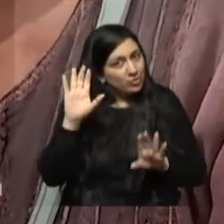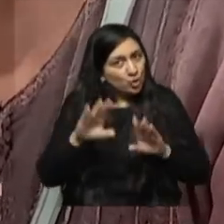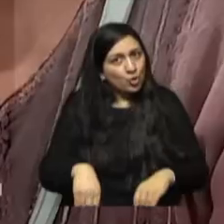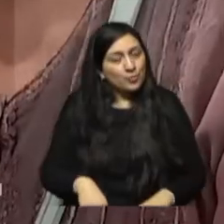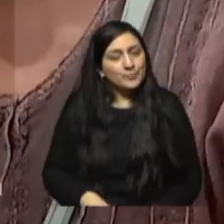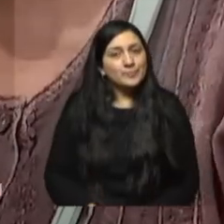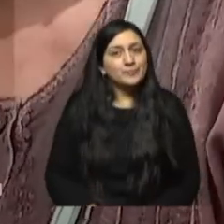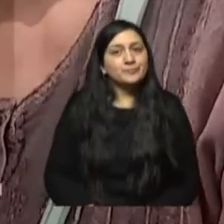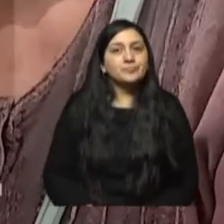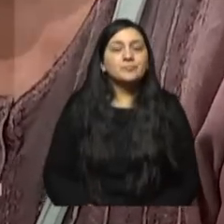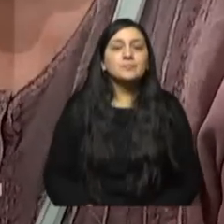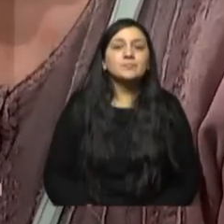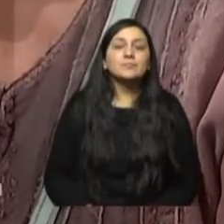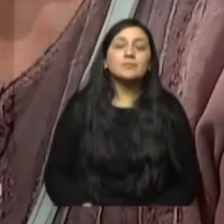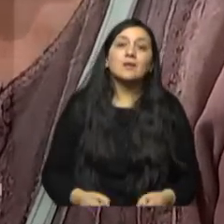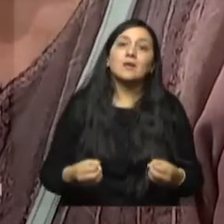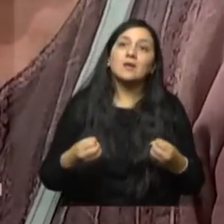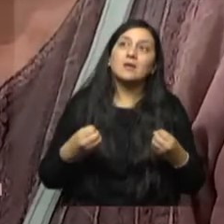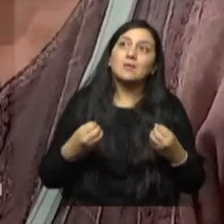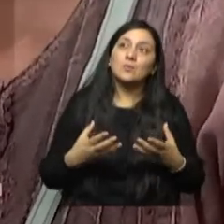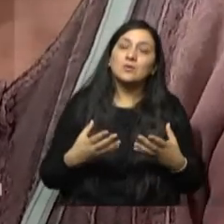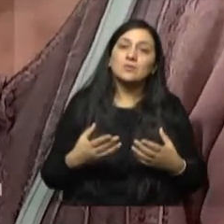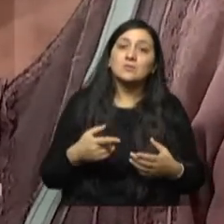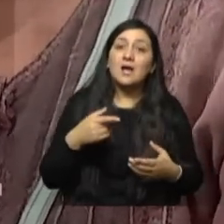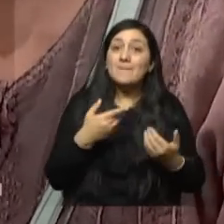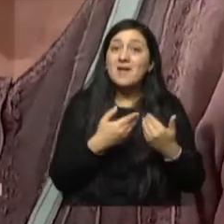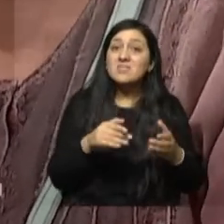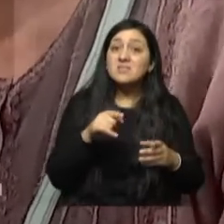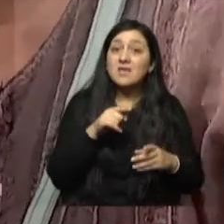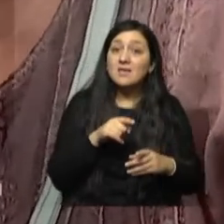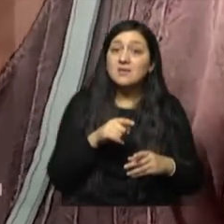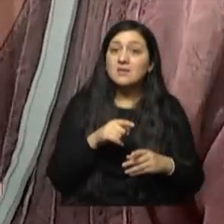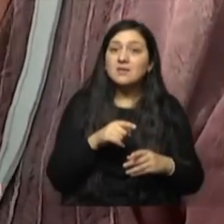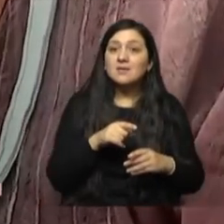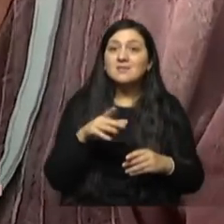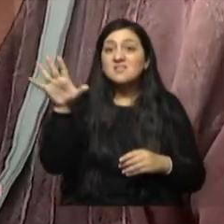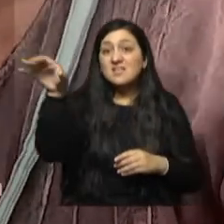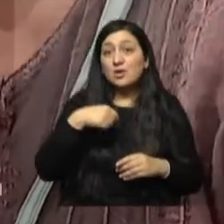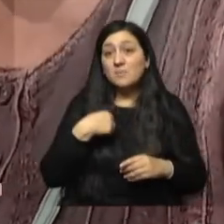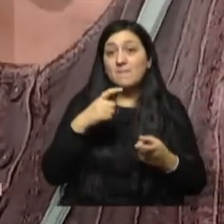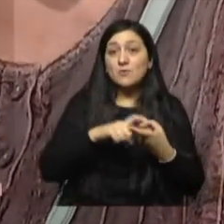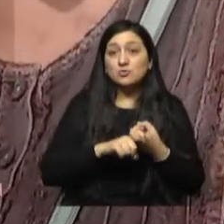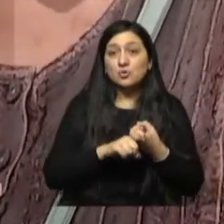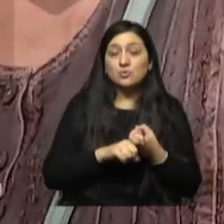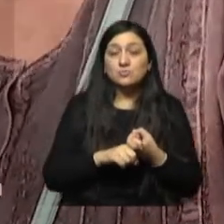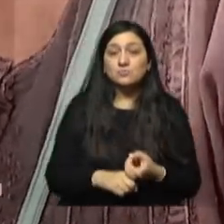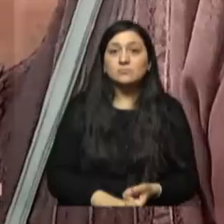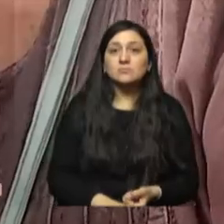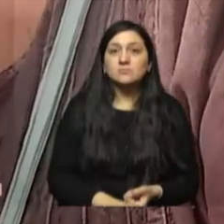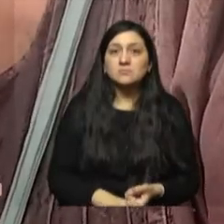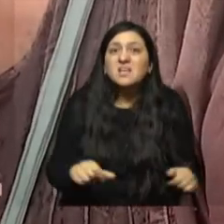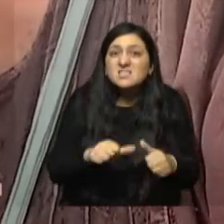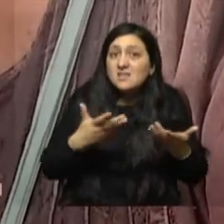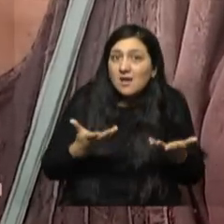Y bueno, de algún modo, y de ahí se trajeron a mi marido. Entonces, ¿qué